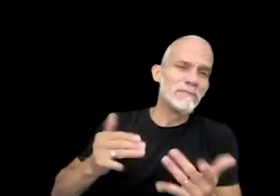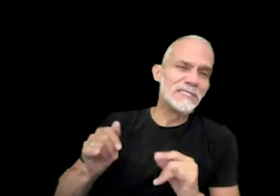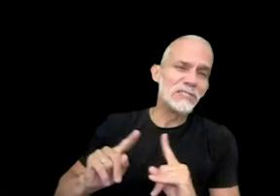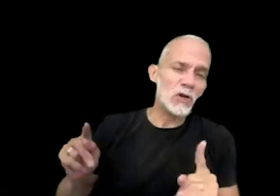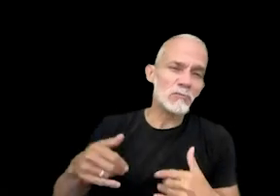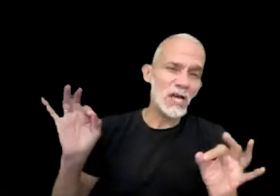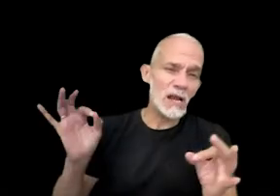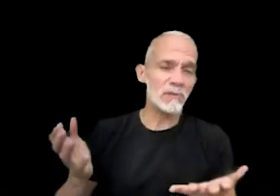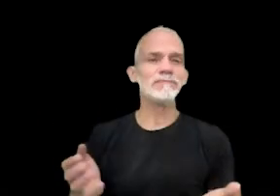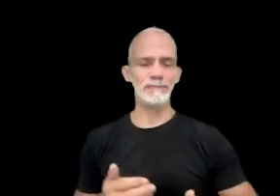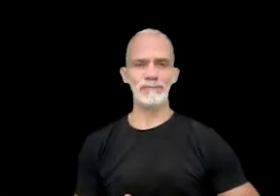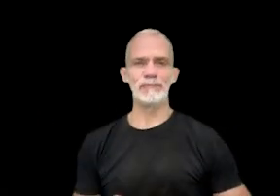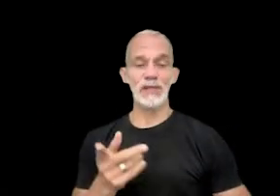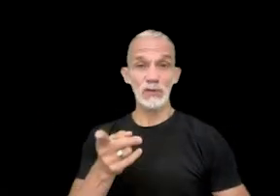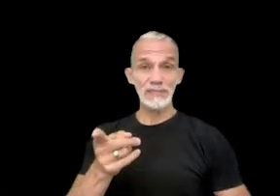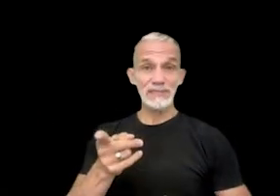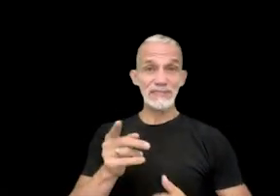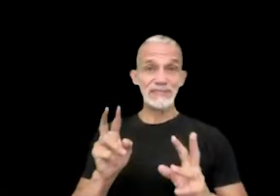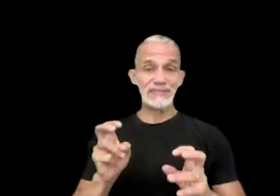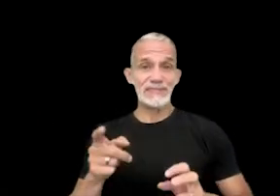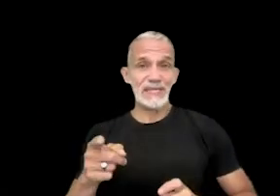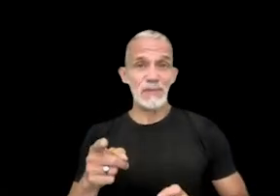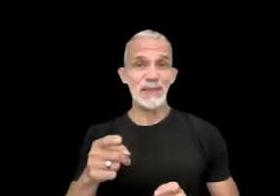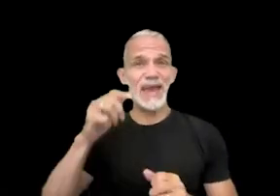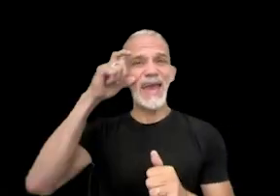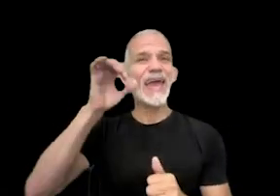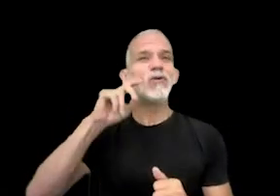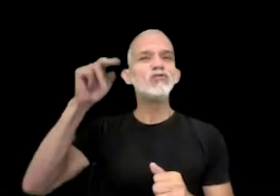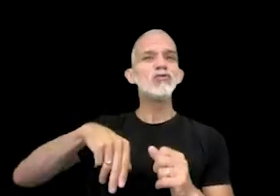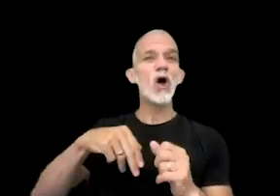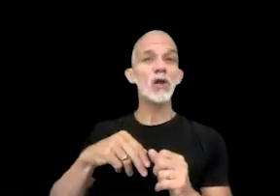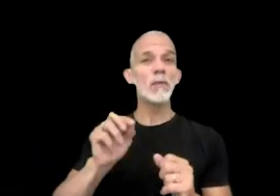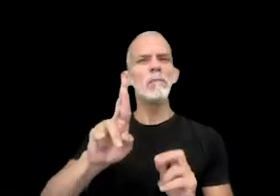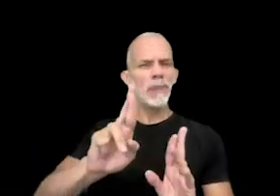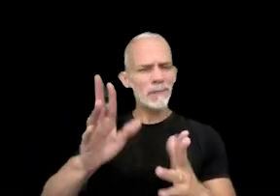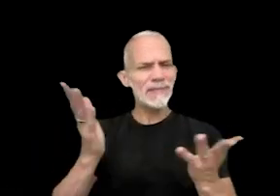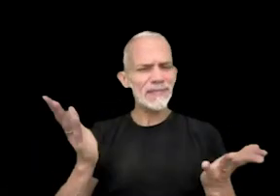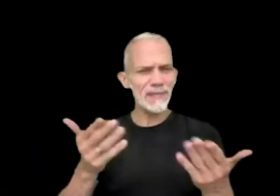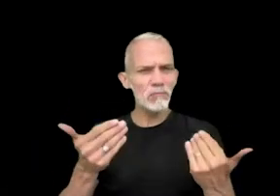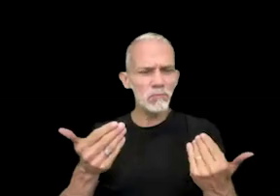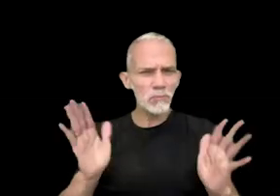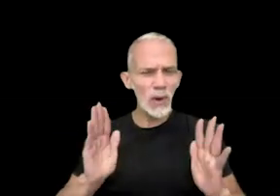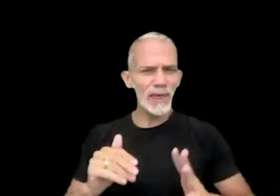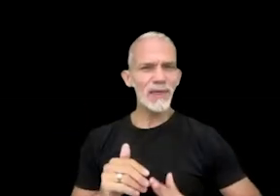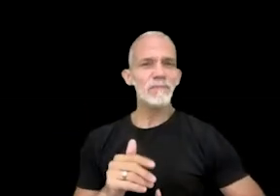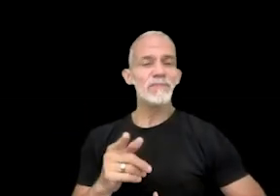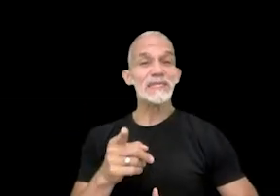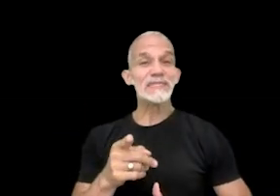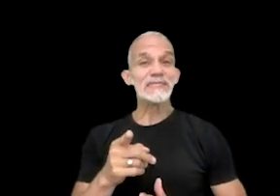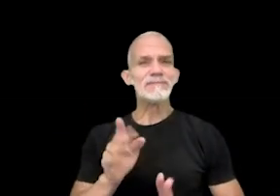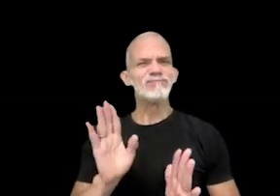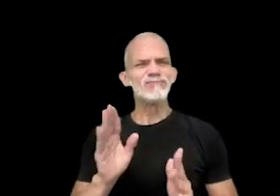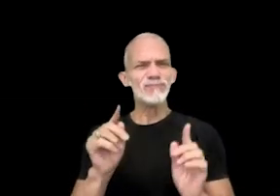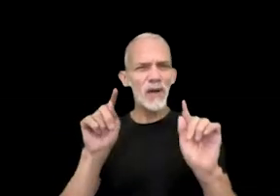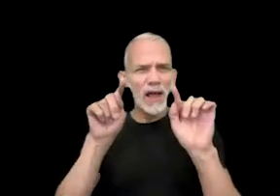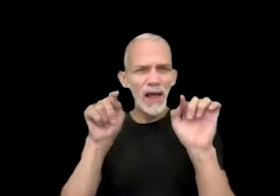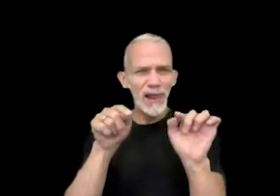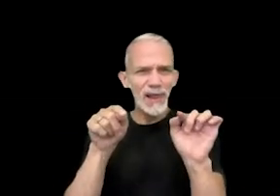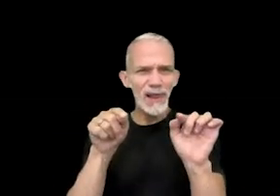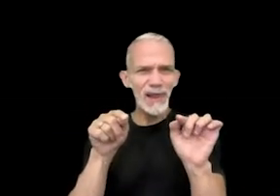Y entonces vemos que en esta cuestión de la elusión fiscal permitida, coloco entre paréntesis muy